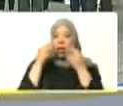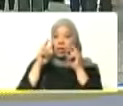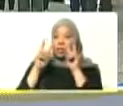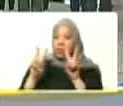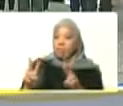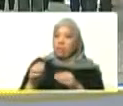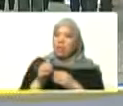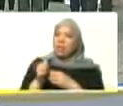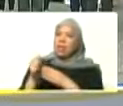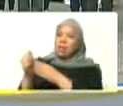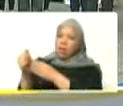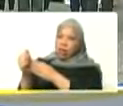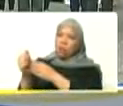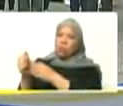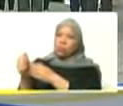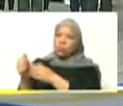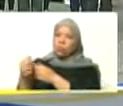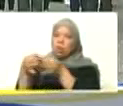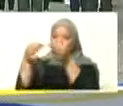sólidos,